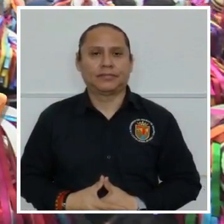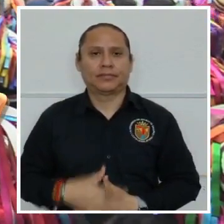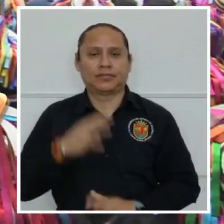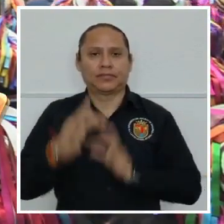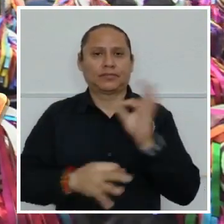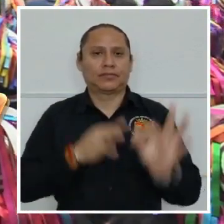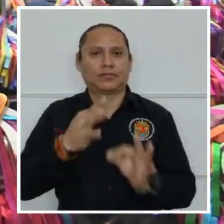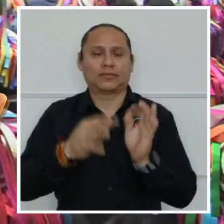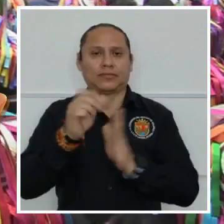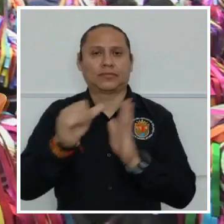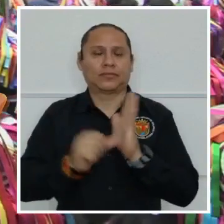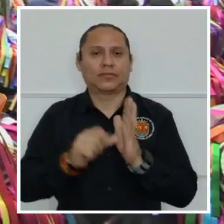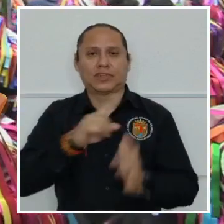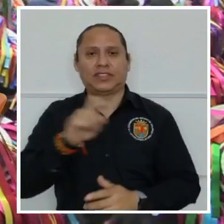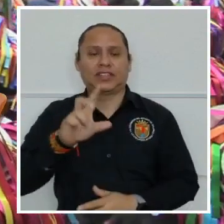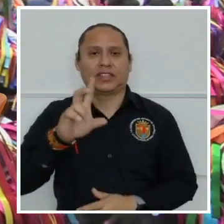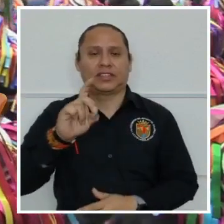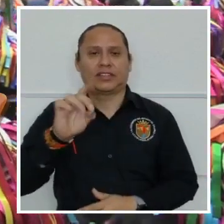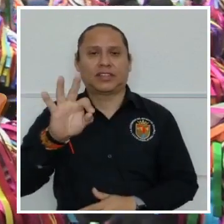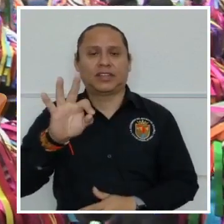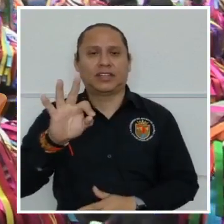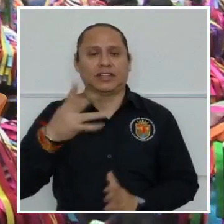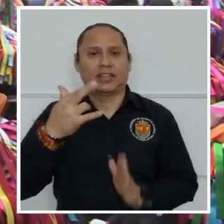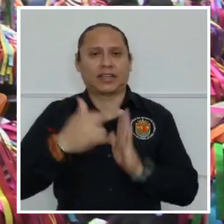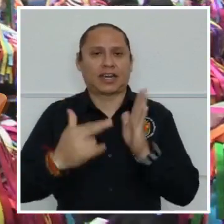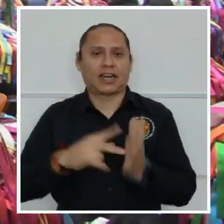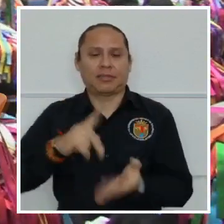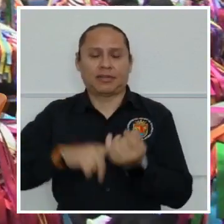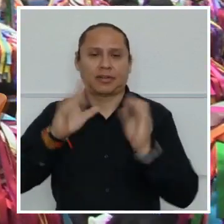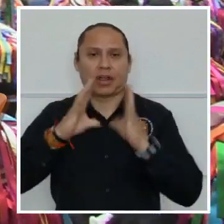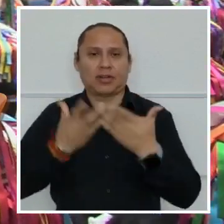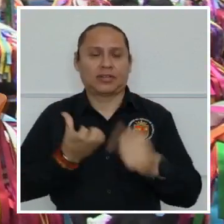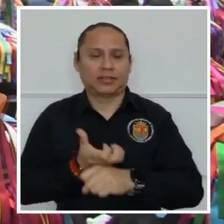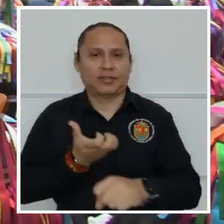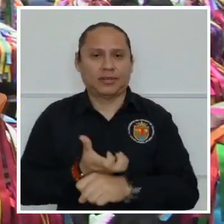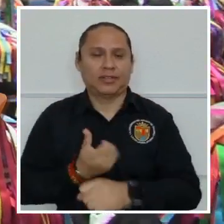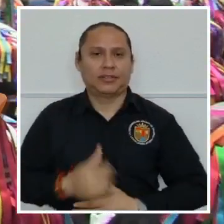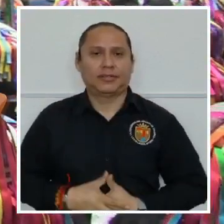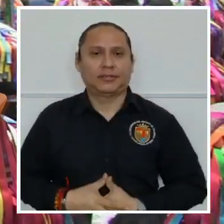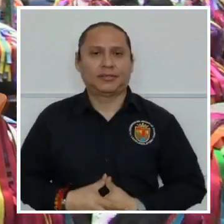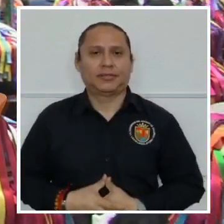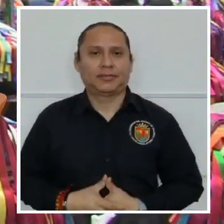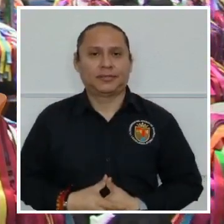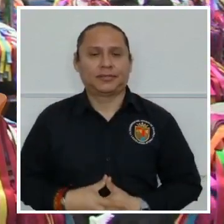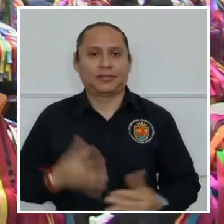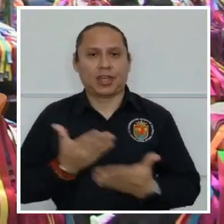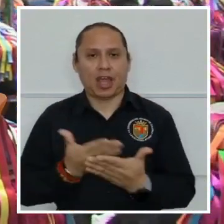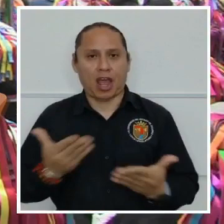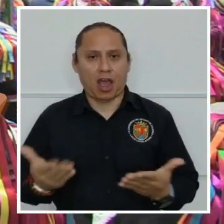En cumplimiento al artículo 133 del reglamento interior de este propio Poder Legislativo,